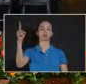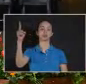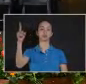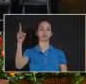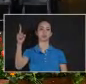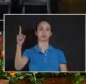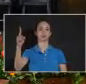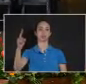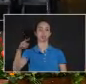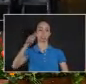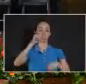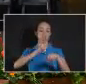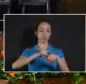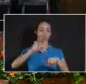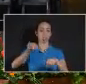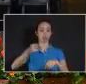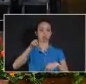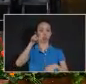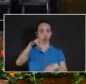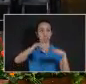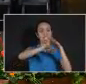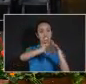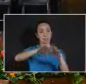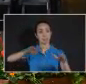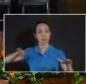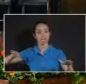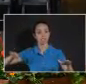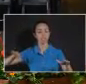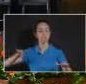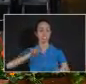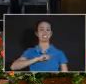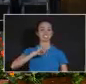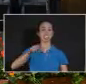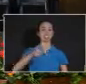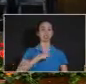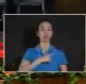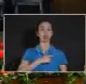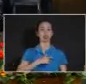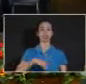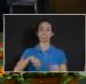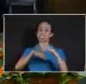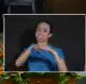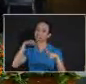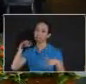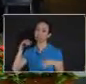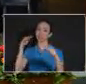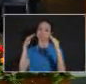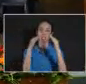es tiempo que te independices, es tiempo que dejes la casa de tu padre.